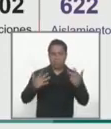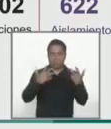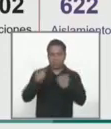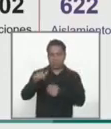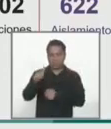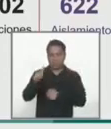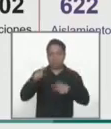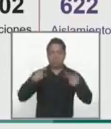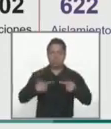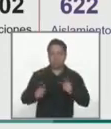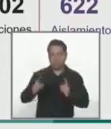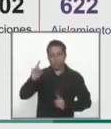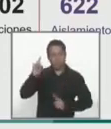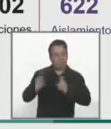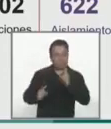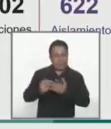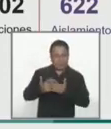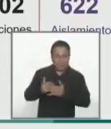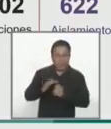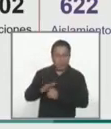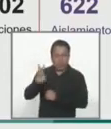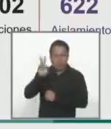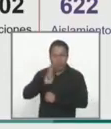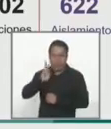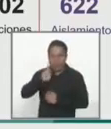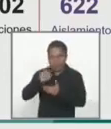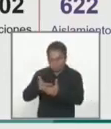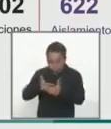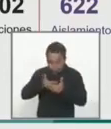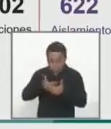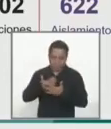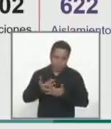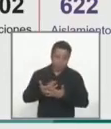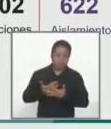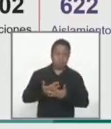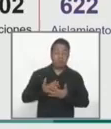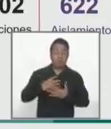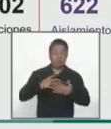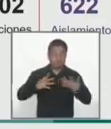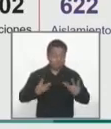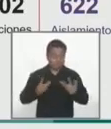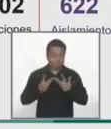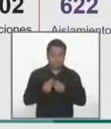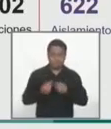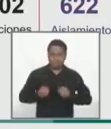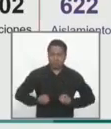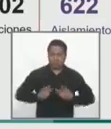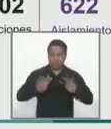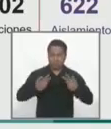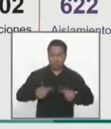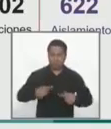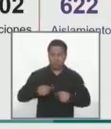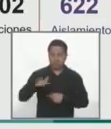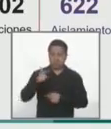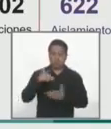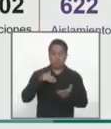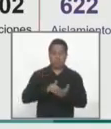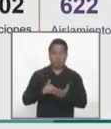811 casos sospechosos en espera de confirmación diagnóstica y acumulamos un total de